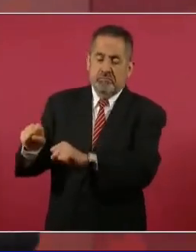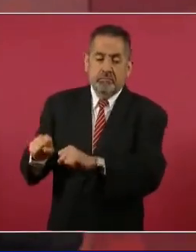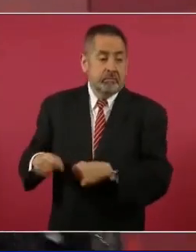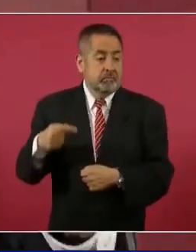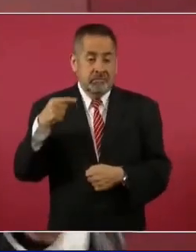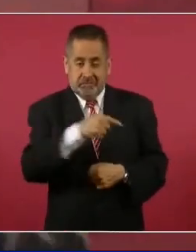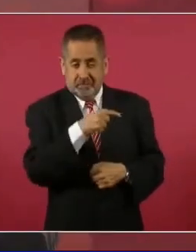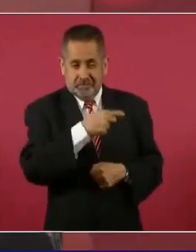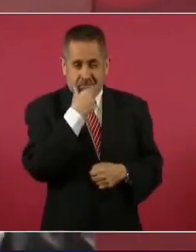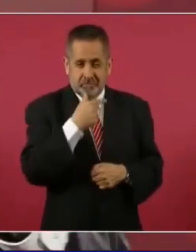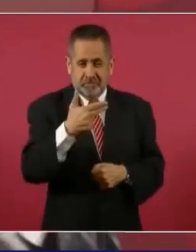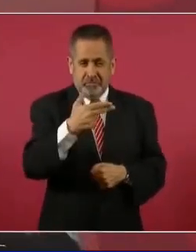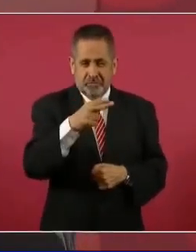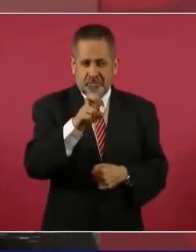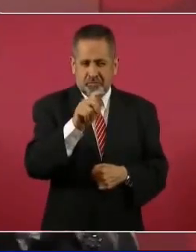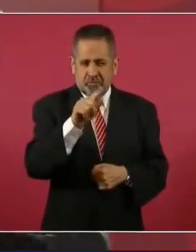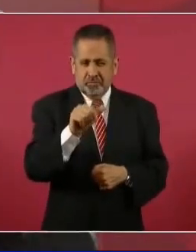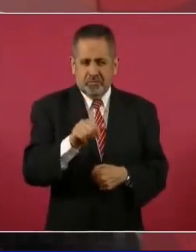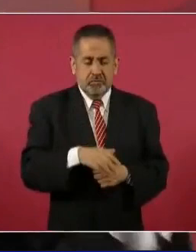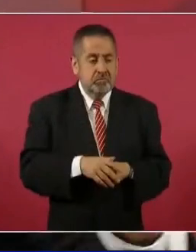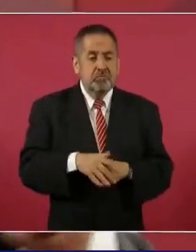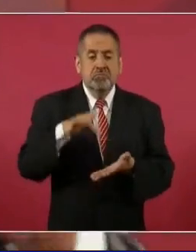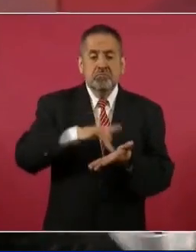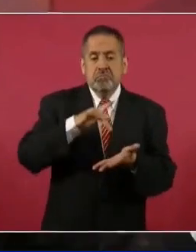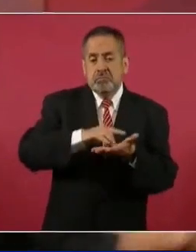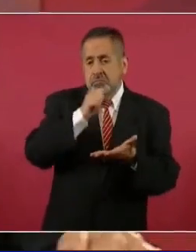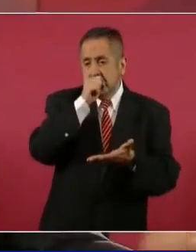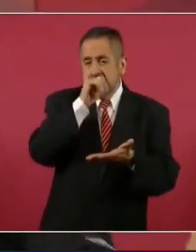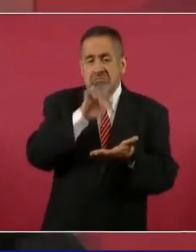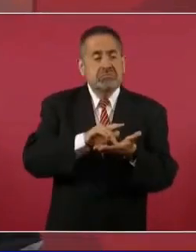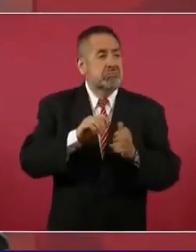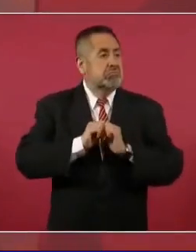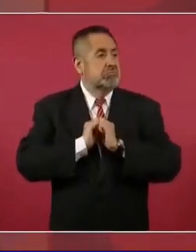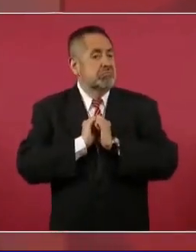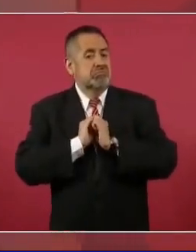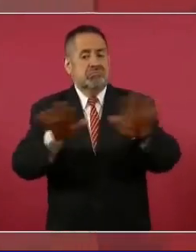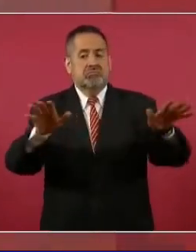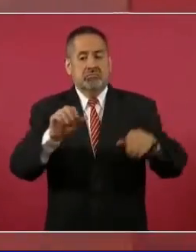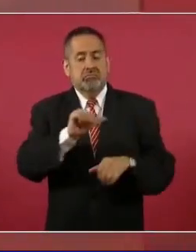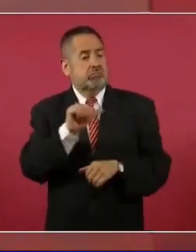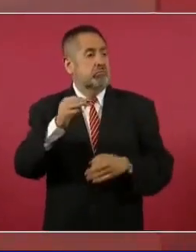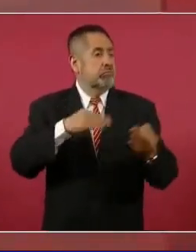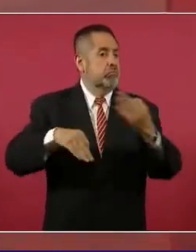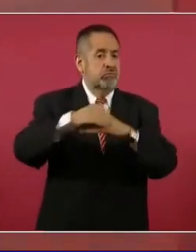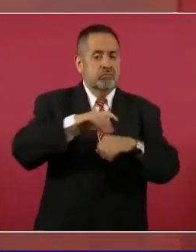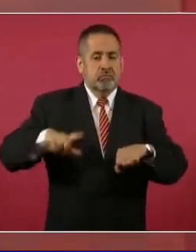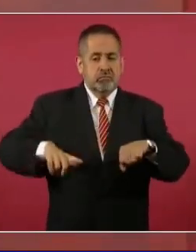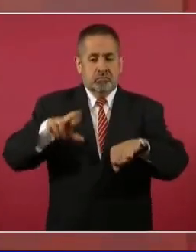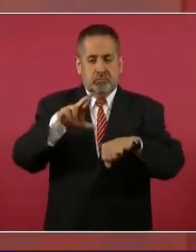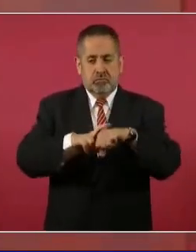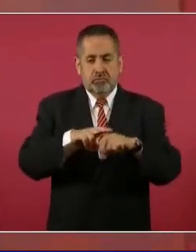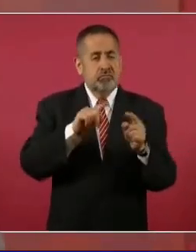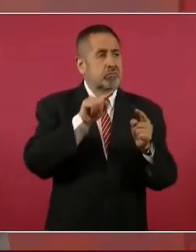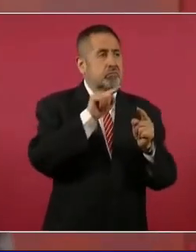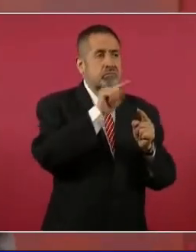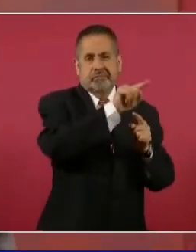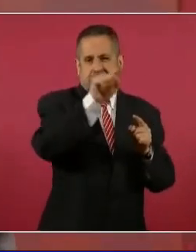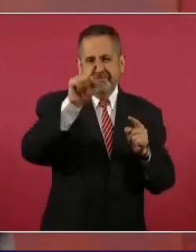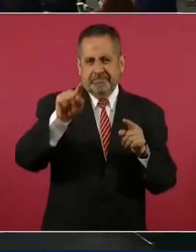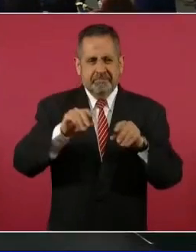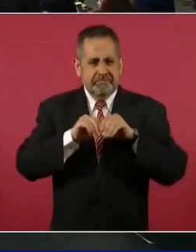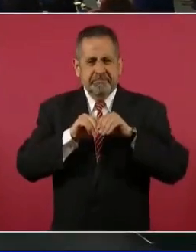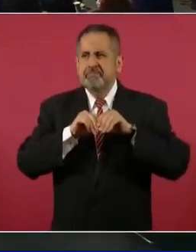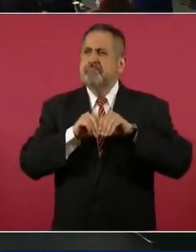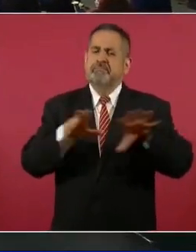Huerta manda un telegrama a todos los gobernadores diciéndoles,